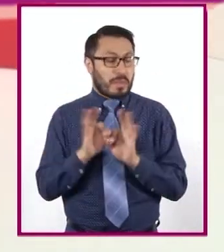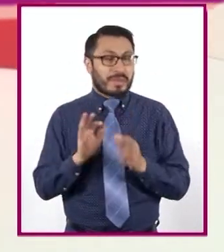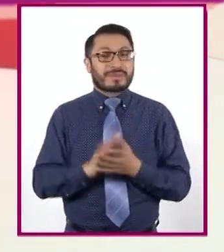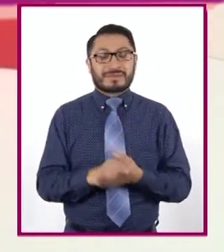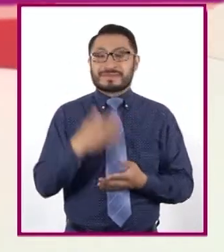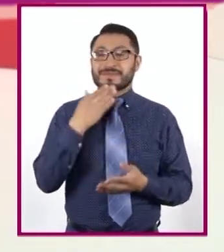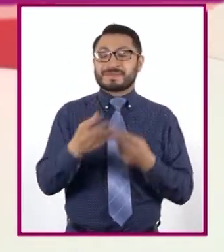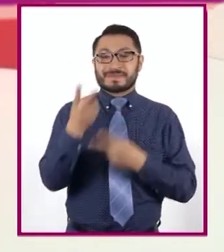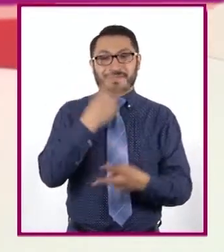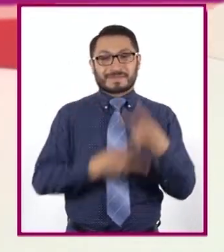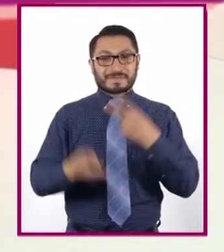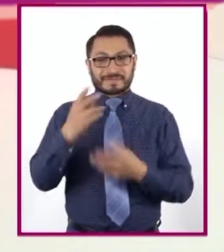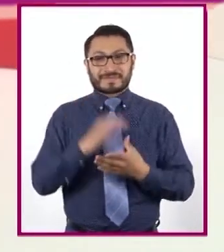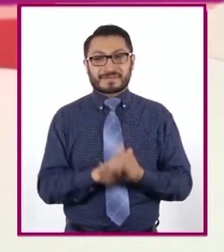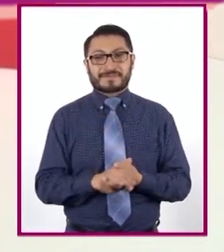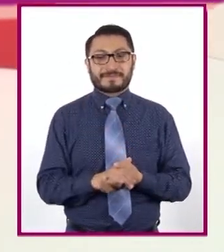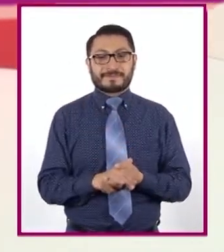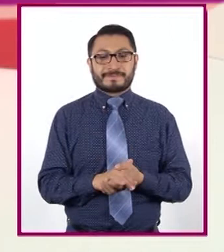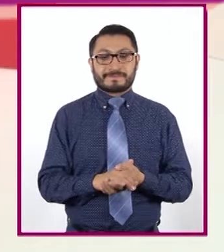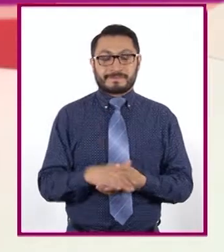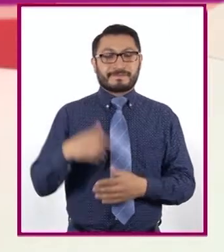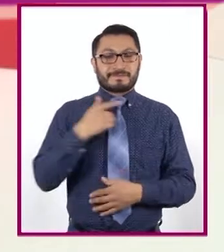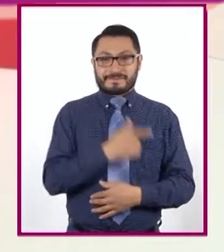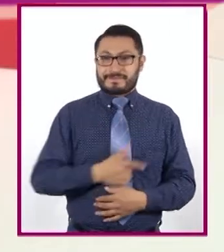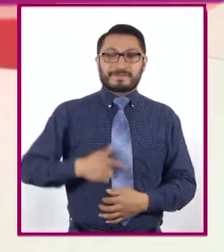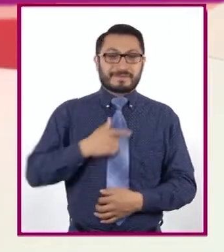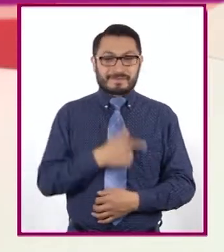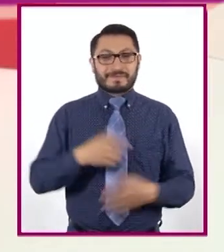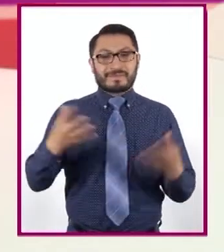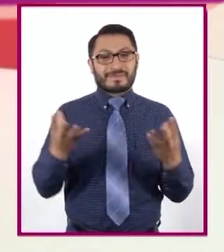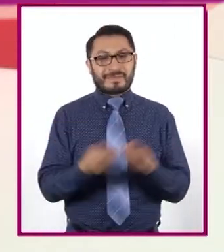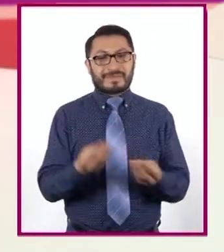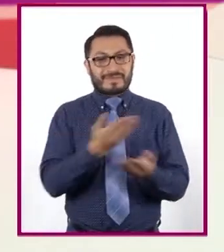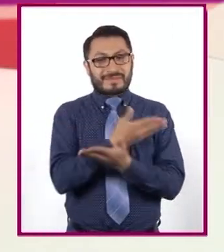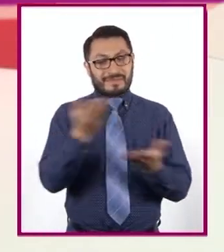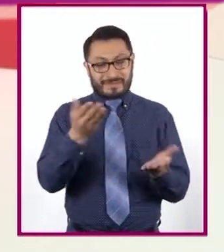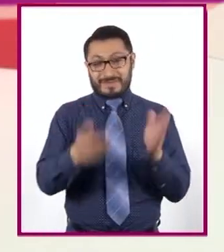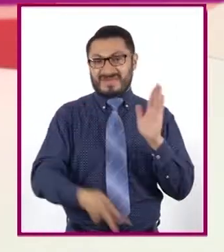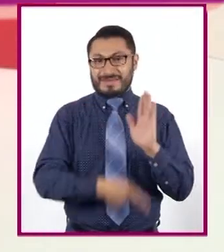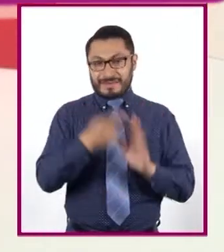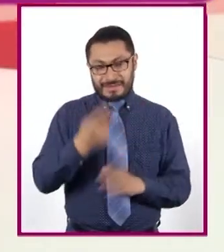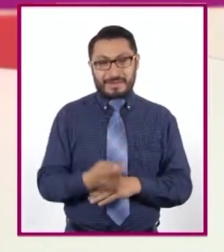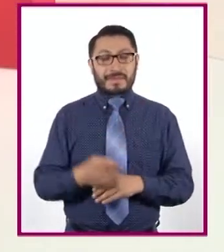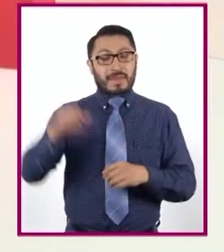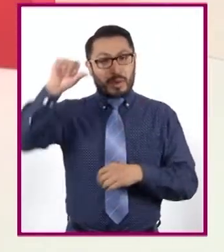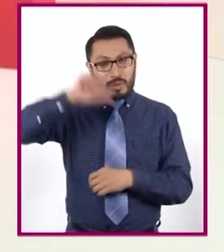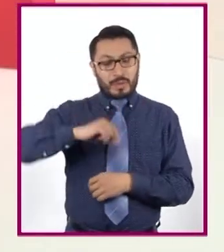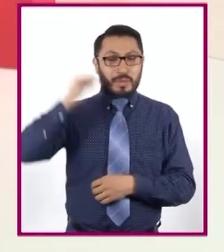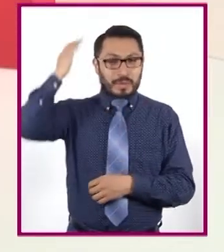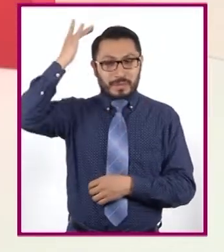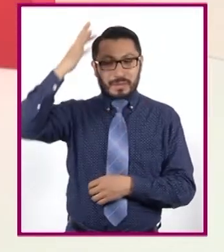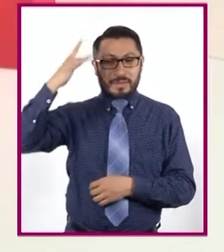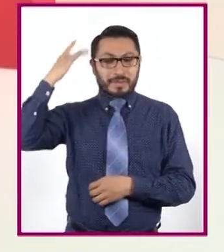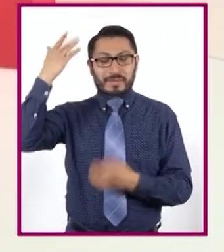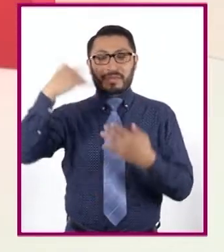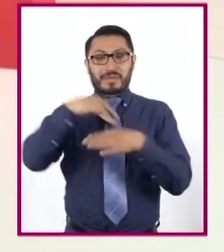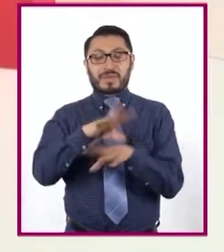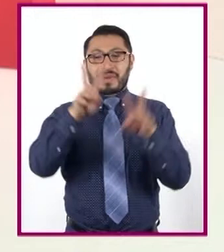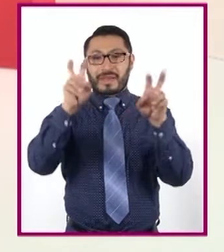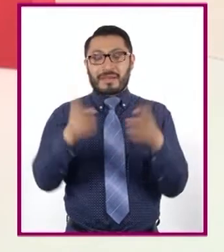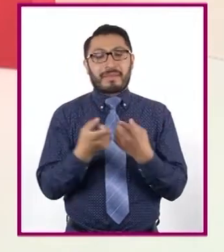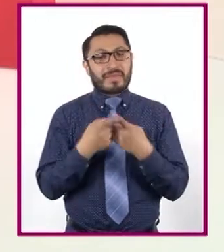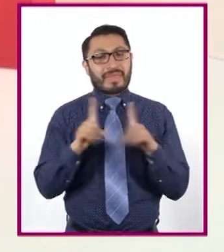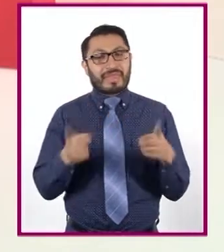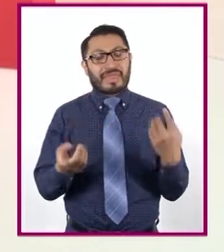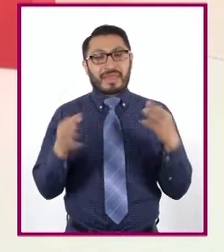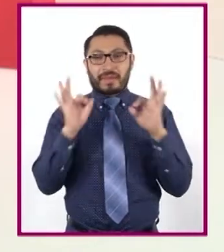Bienvenido. Es un gusto estar con ustedes. En esta ocasión reflexionaremos en relación con el desarrollo integral de